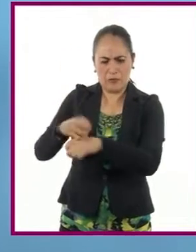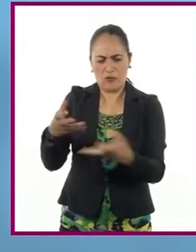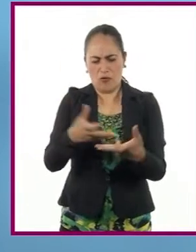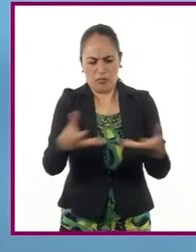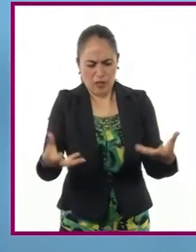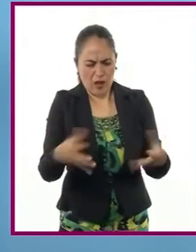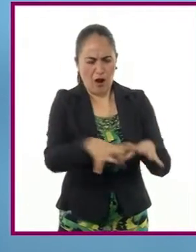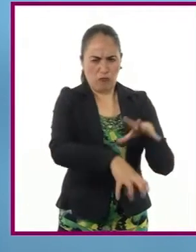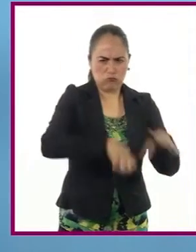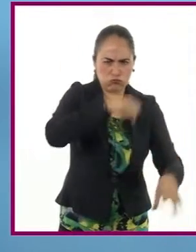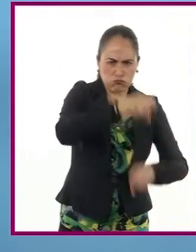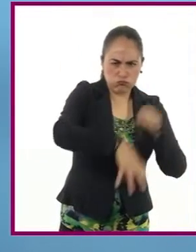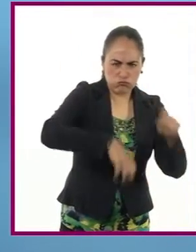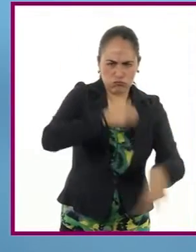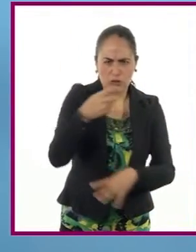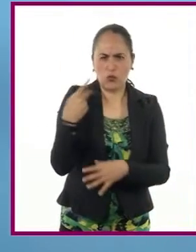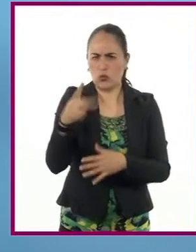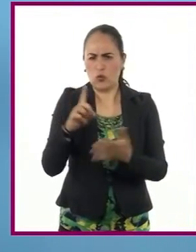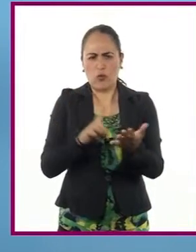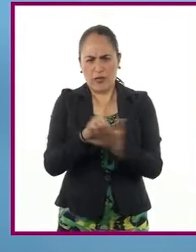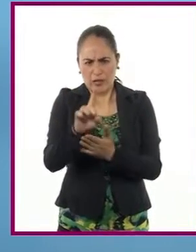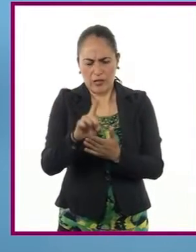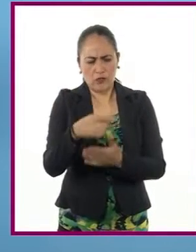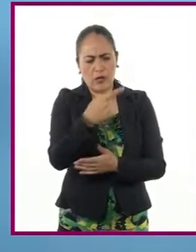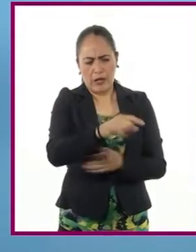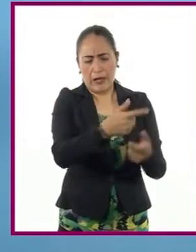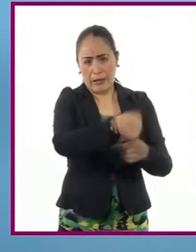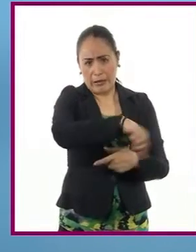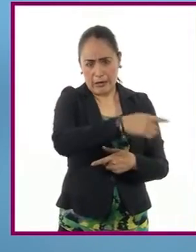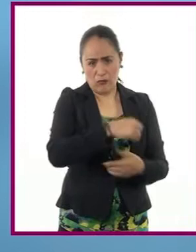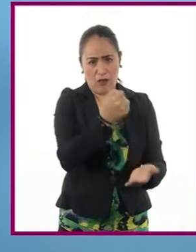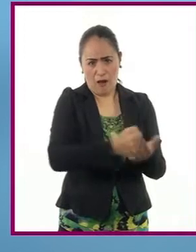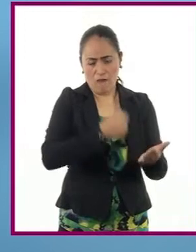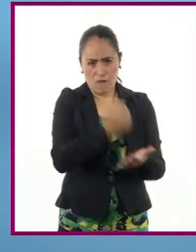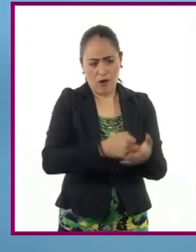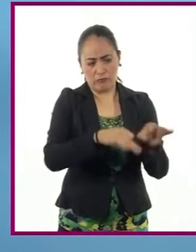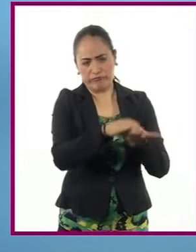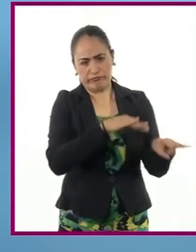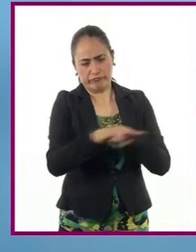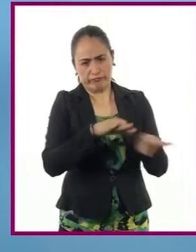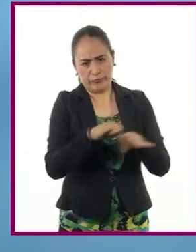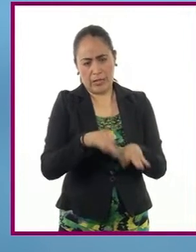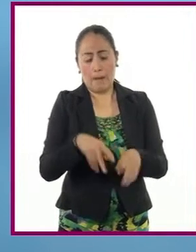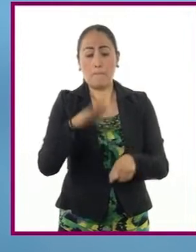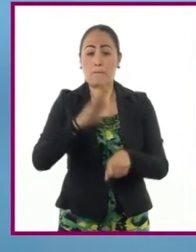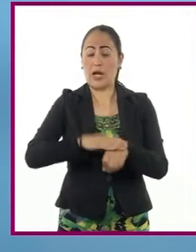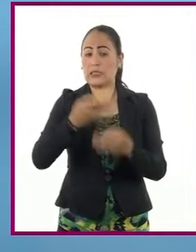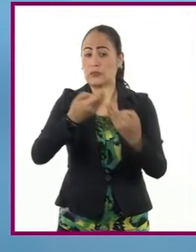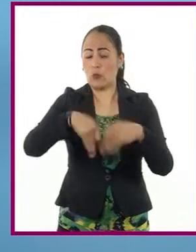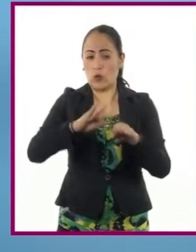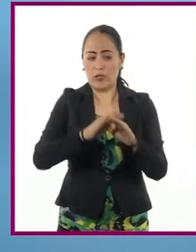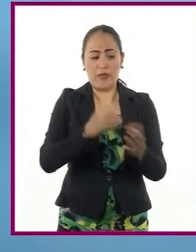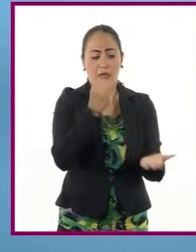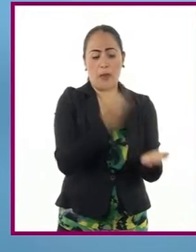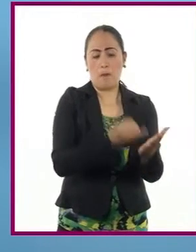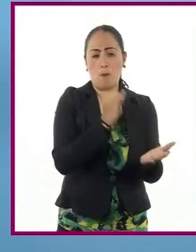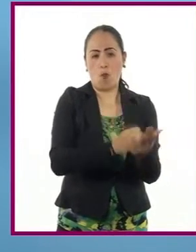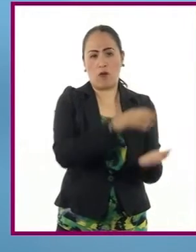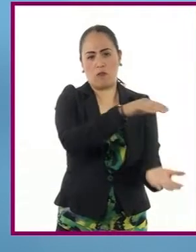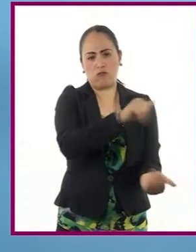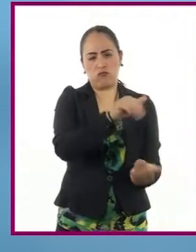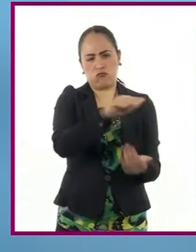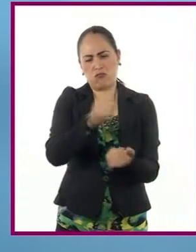tierra, el derecho sobre el trabajo de los indígenas y, lo más importante, el cobro de tributo que podía ser